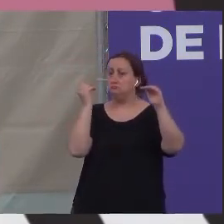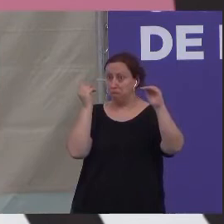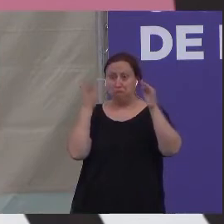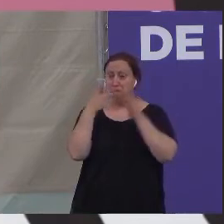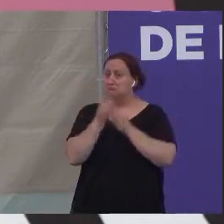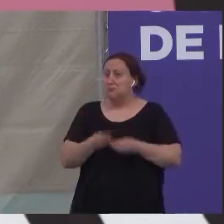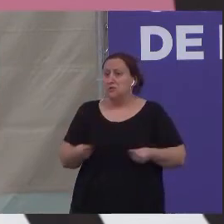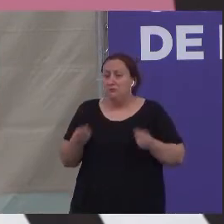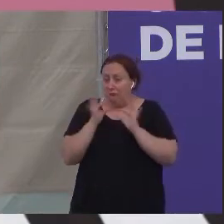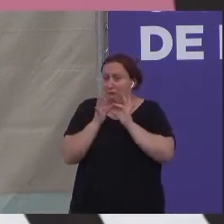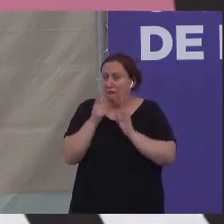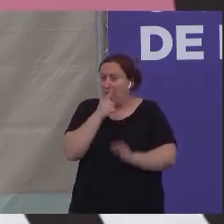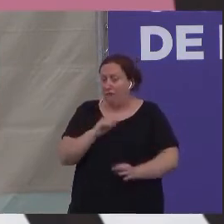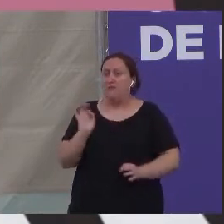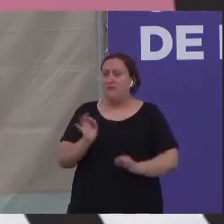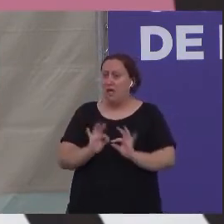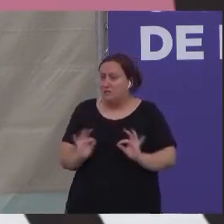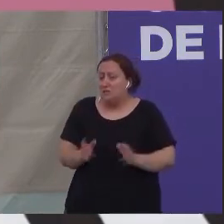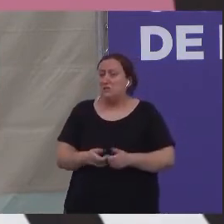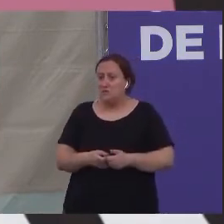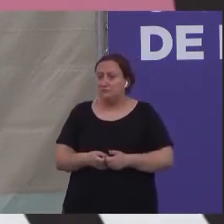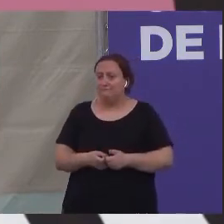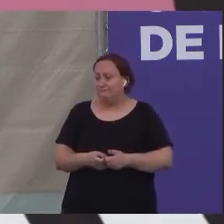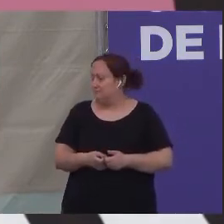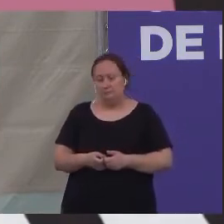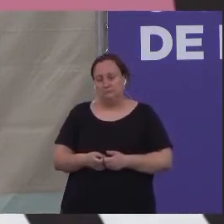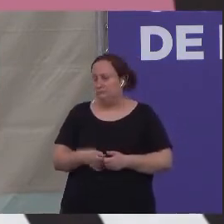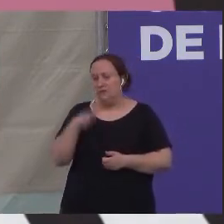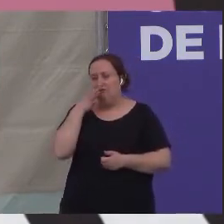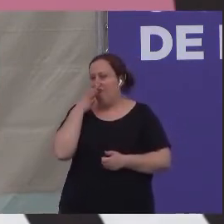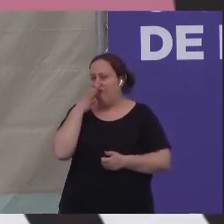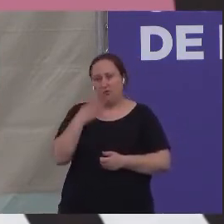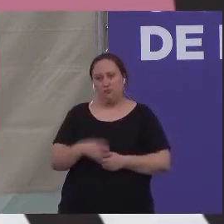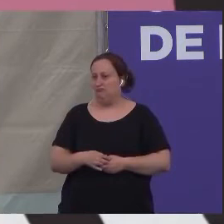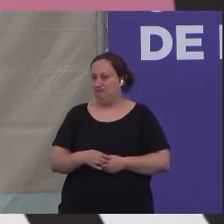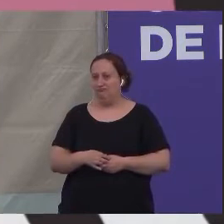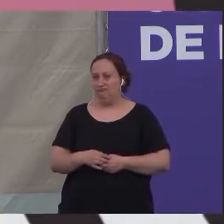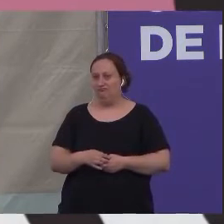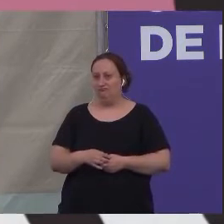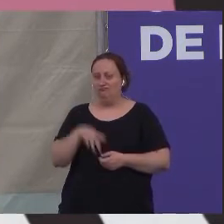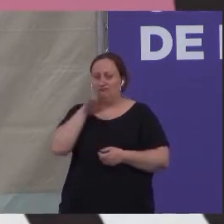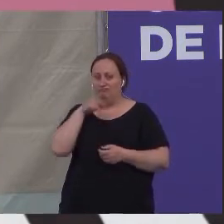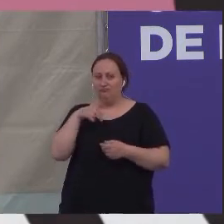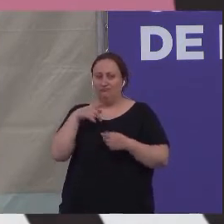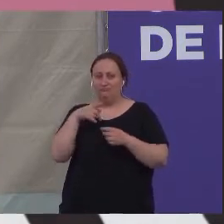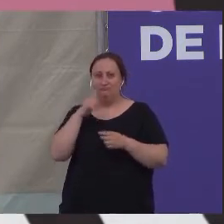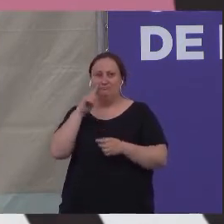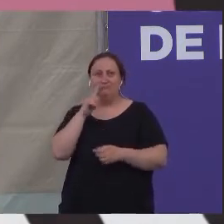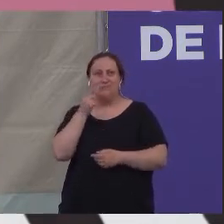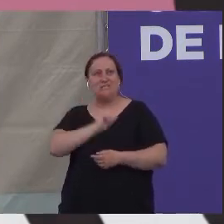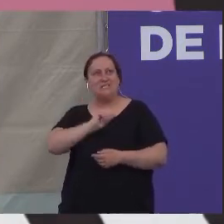sencillo! Muy fácil, ¿verdad? Pues no. No. Así, dicho así, parece que todos y todas